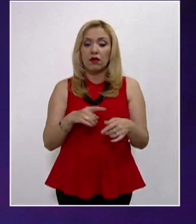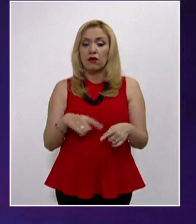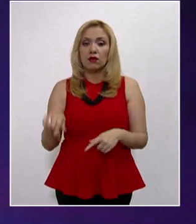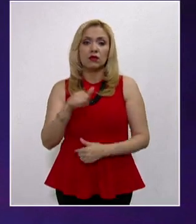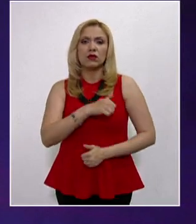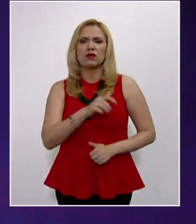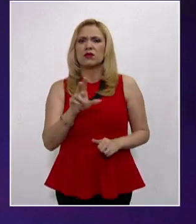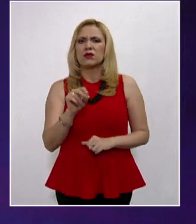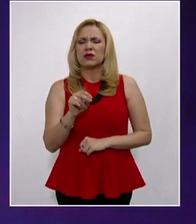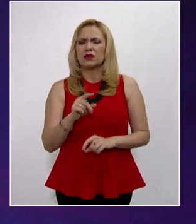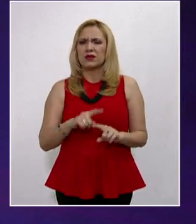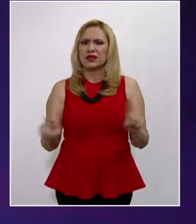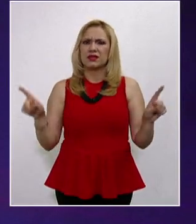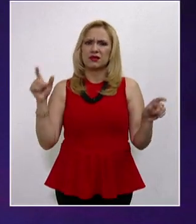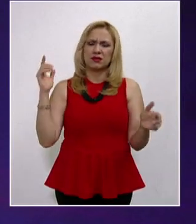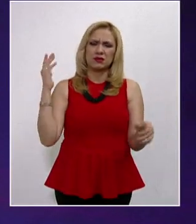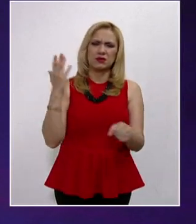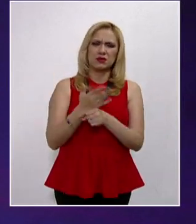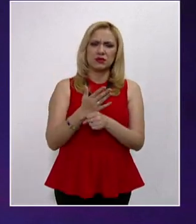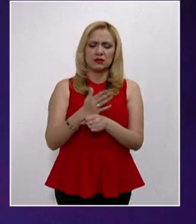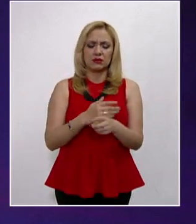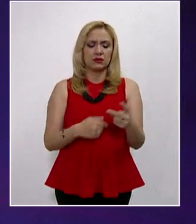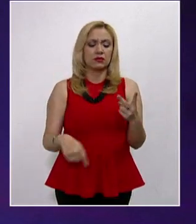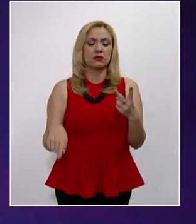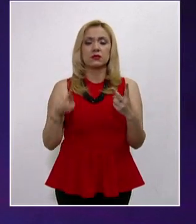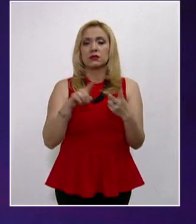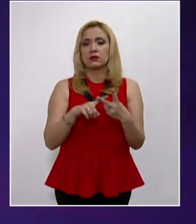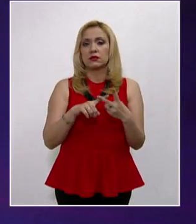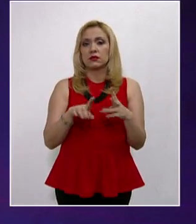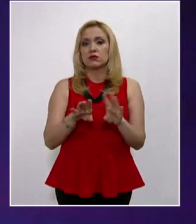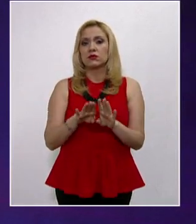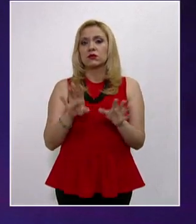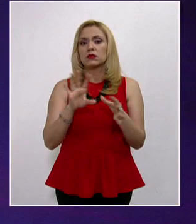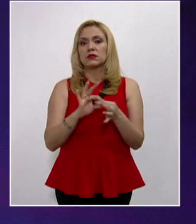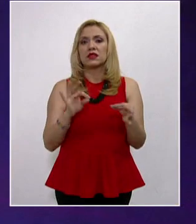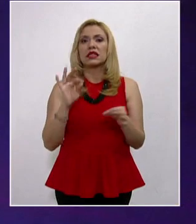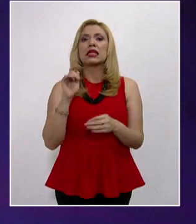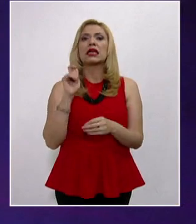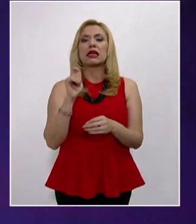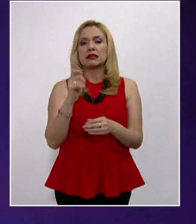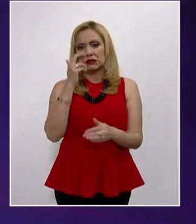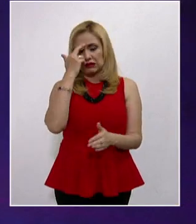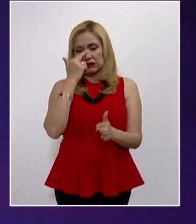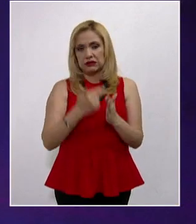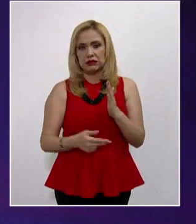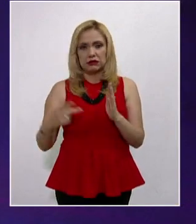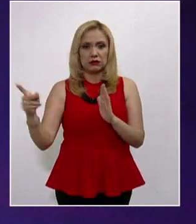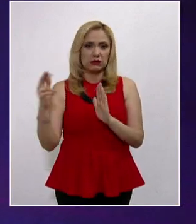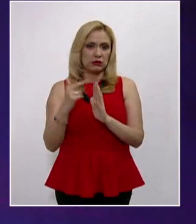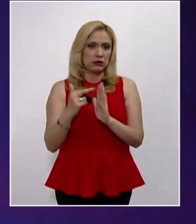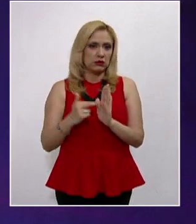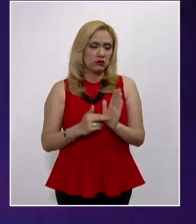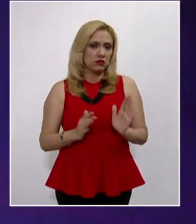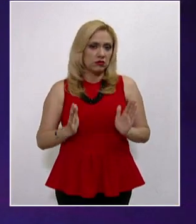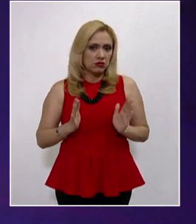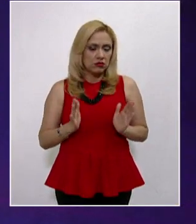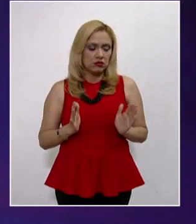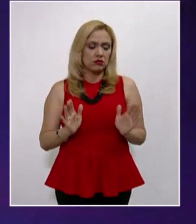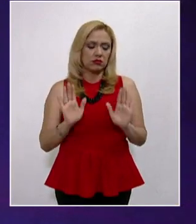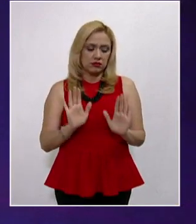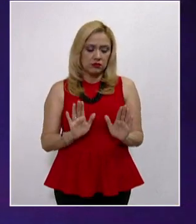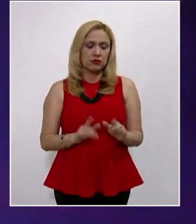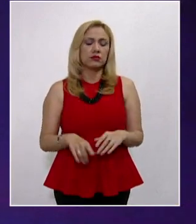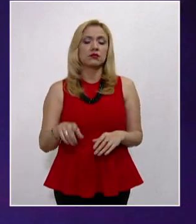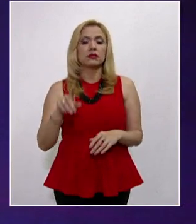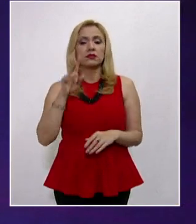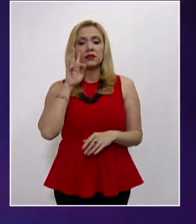Armadas. Hay un segundo momento en el cual, más allá de la definición de lo que es un delito militar o delito de función, se aborda el